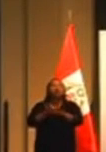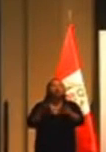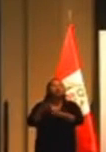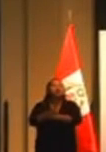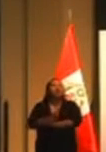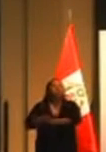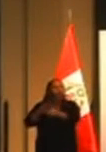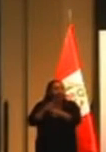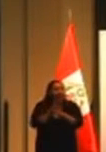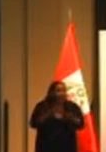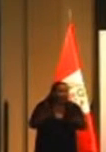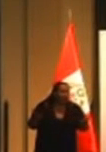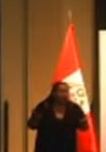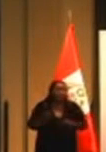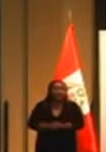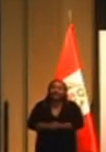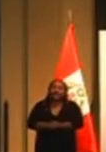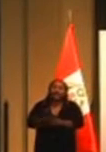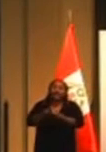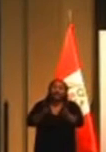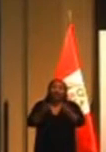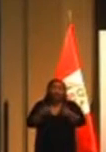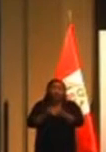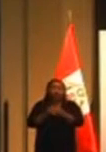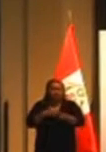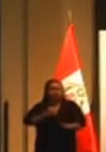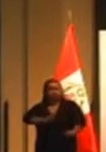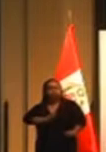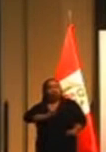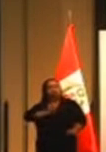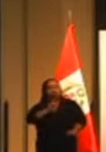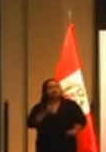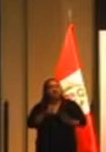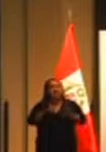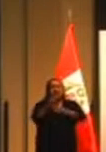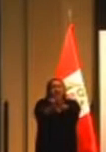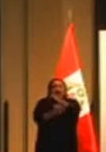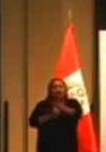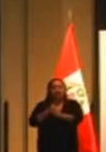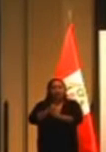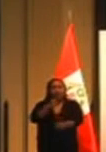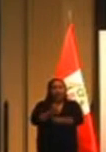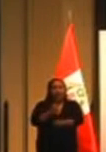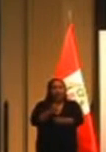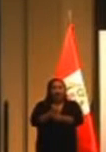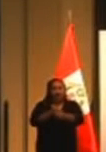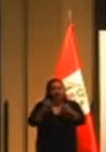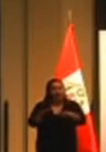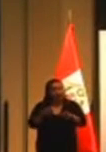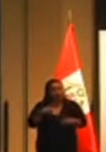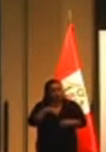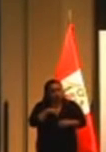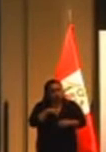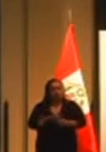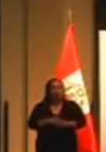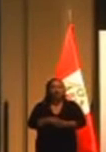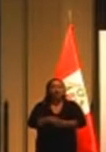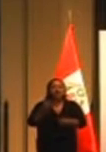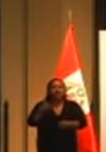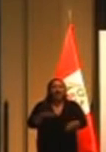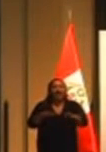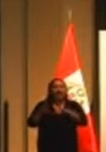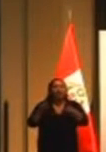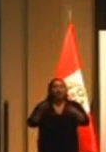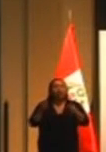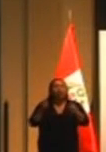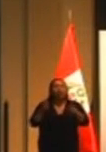inseguridad. Y con orgullo puedo decir que luego de 6 años de trabajo, nosotros hemos logrado